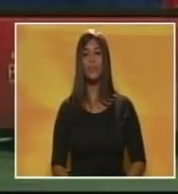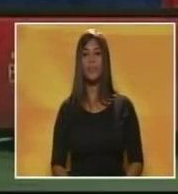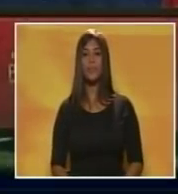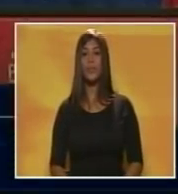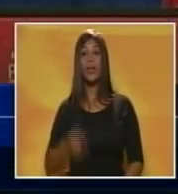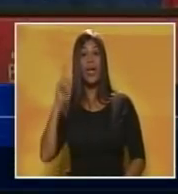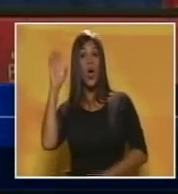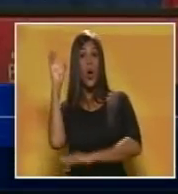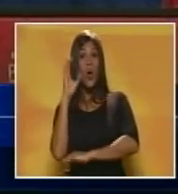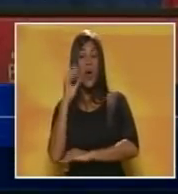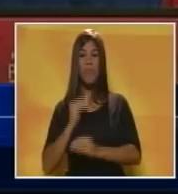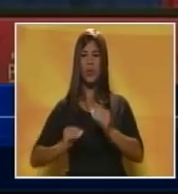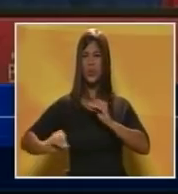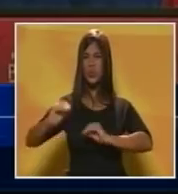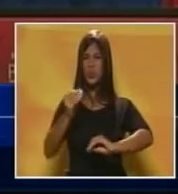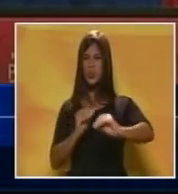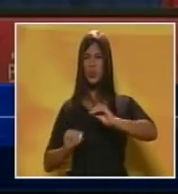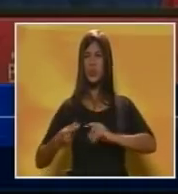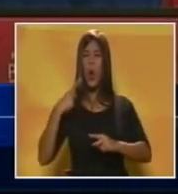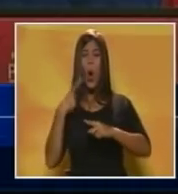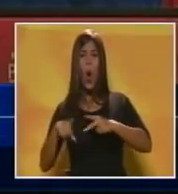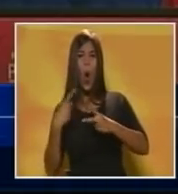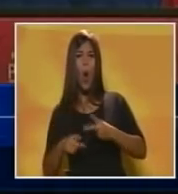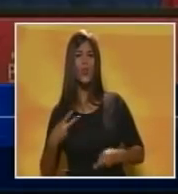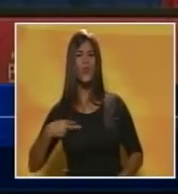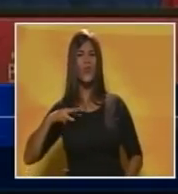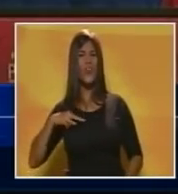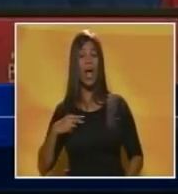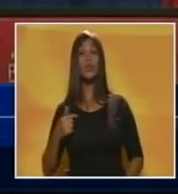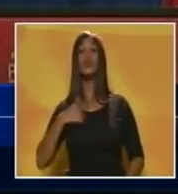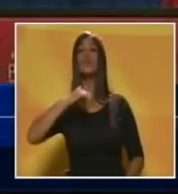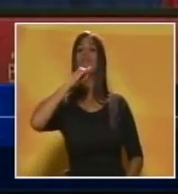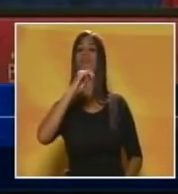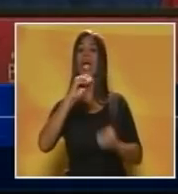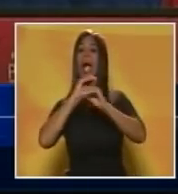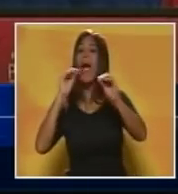Desde Colombia están montando varios falsos positivos, así lo denuncio.